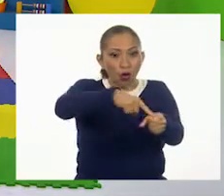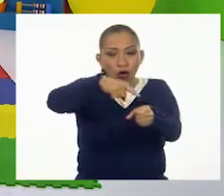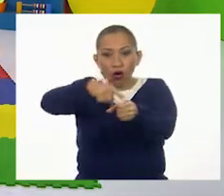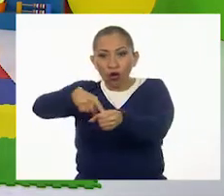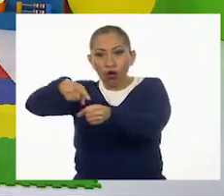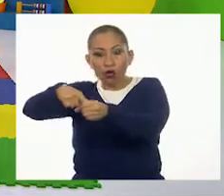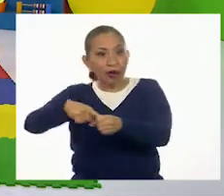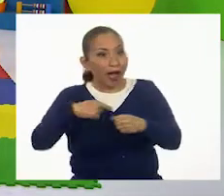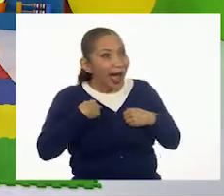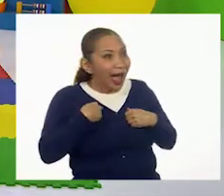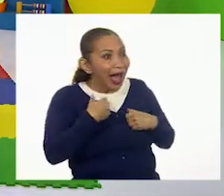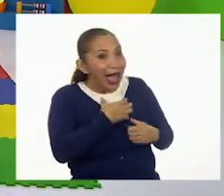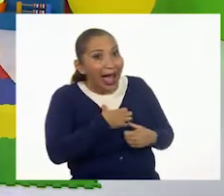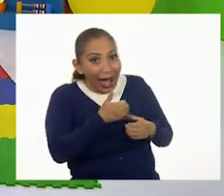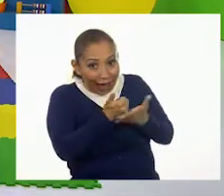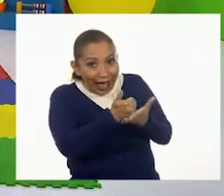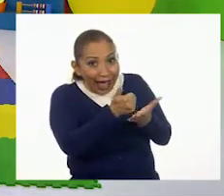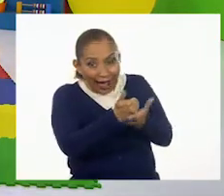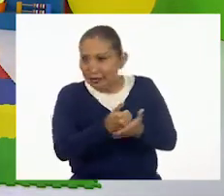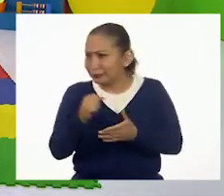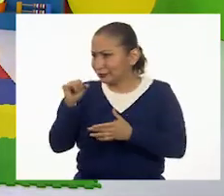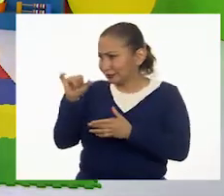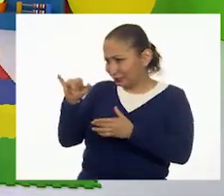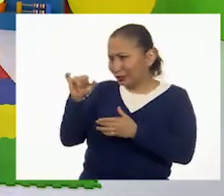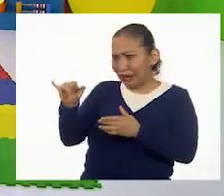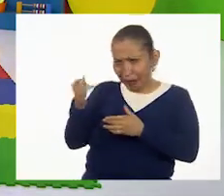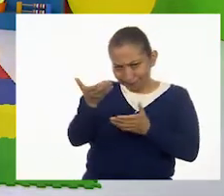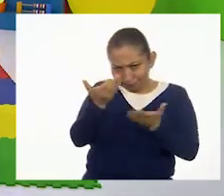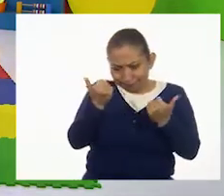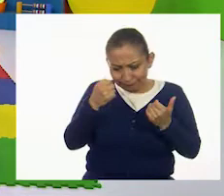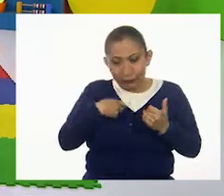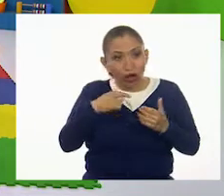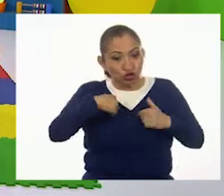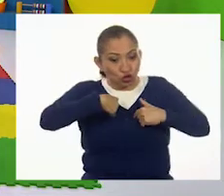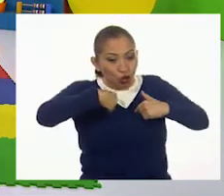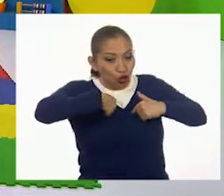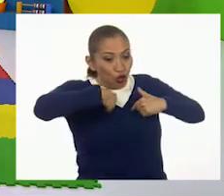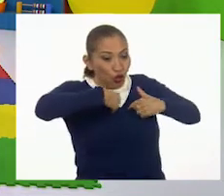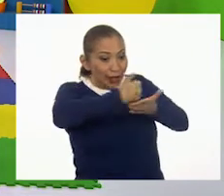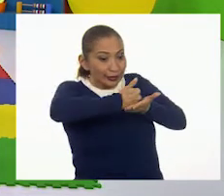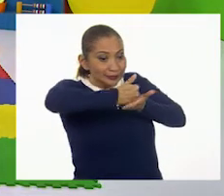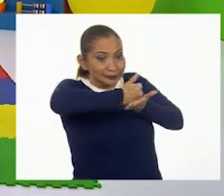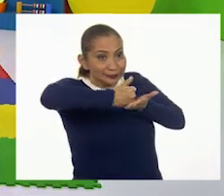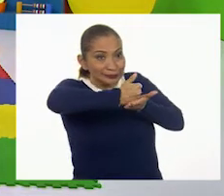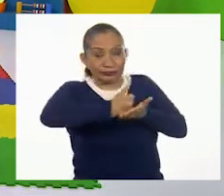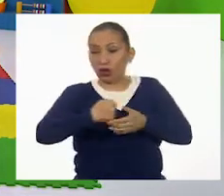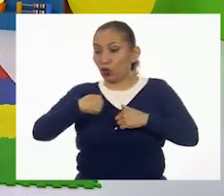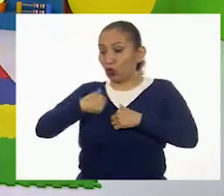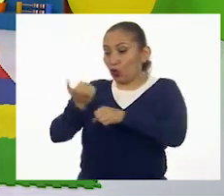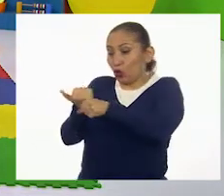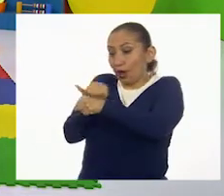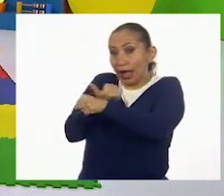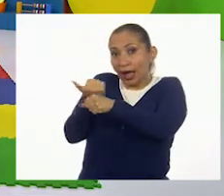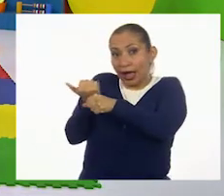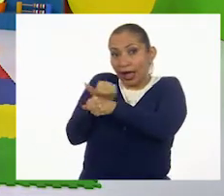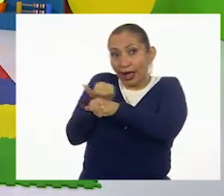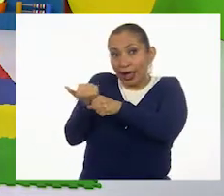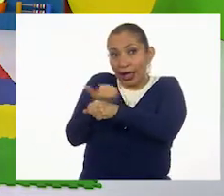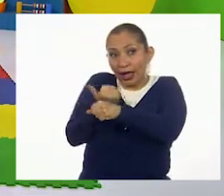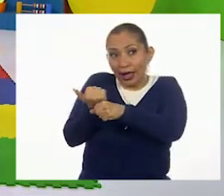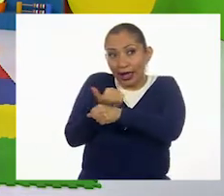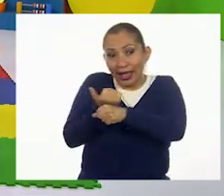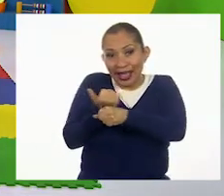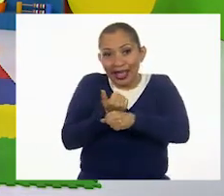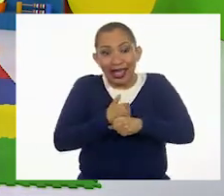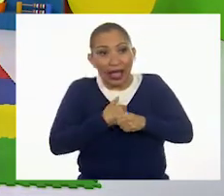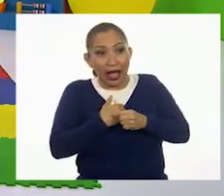divertido! ¿Te puedo ayudar? Claro que sí. Vamos a organizarlos. Yo los azules, yo los azules. Bueno, yo los amarillos.